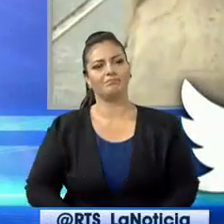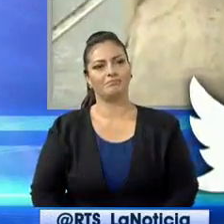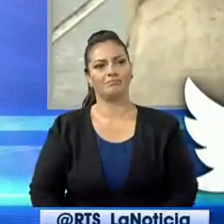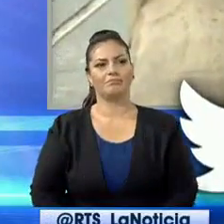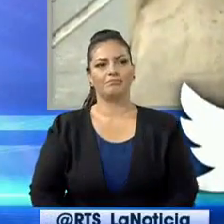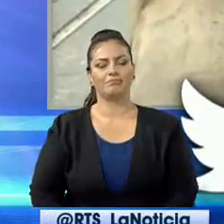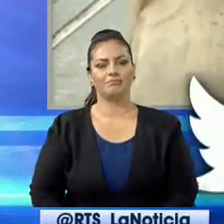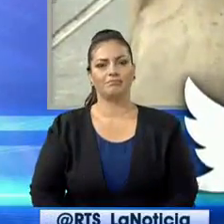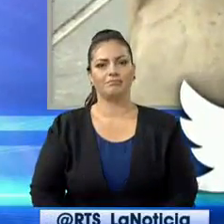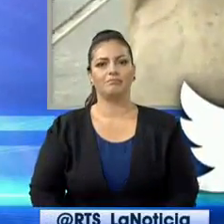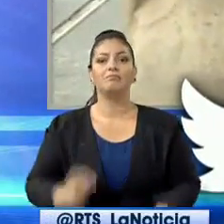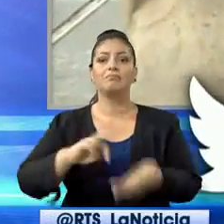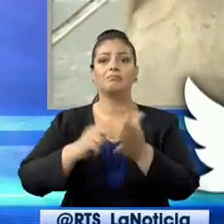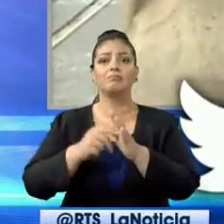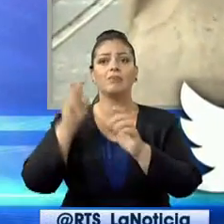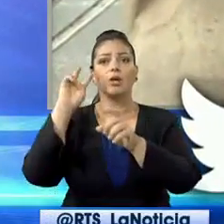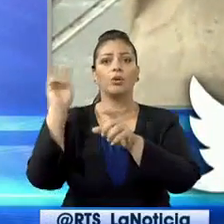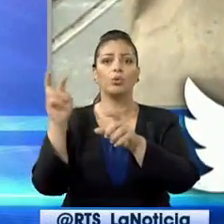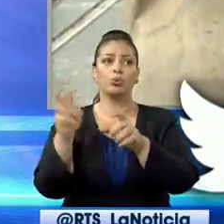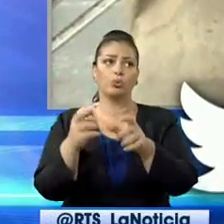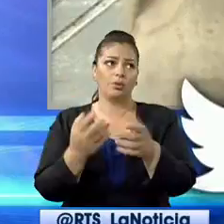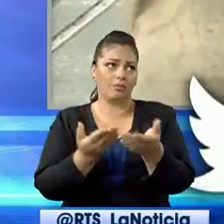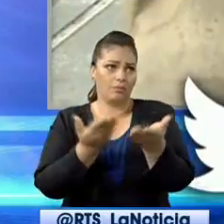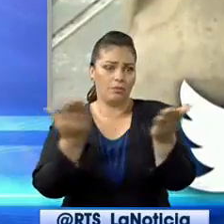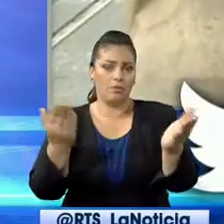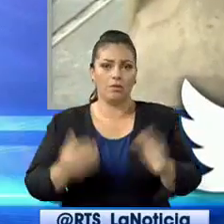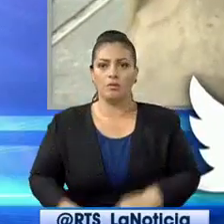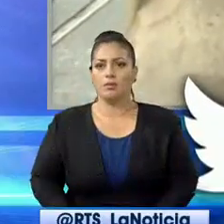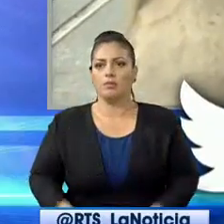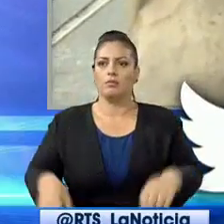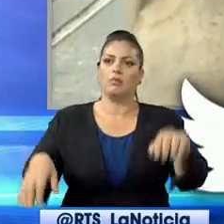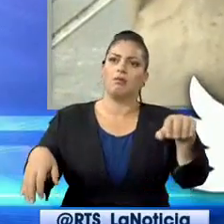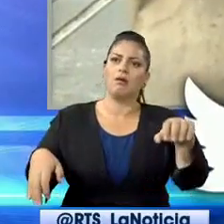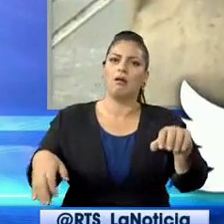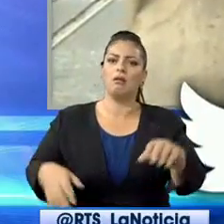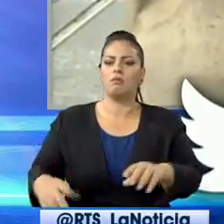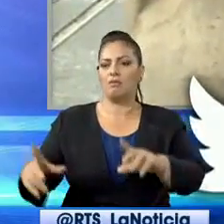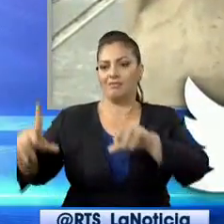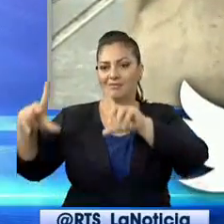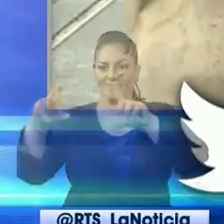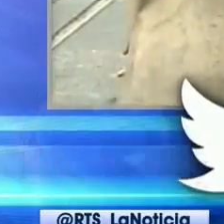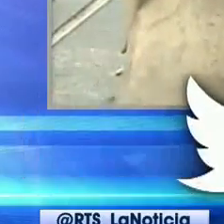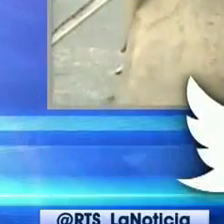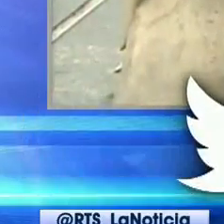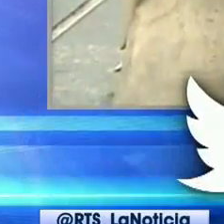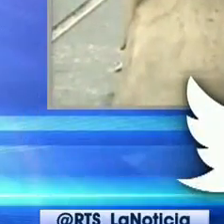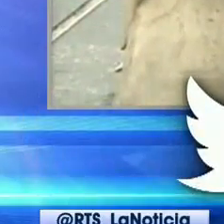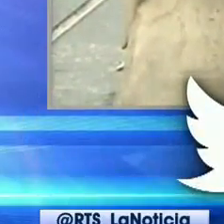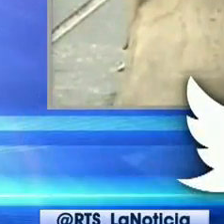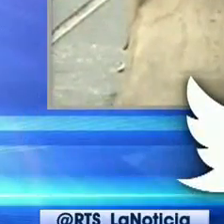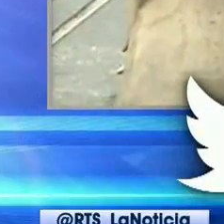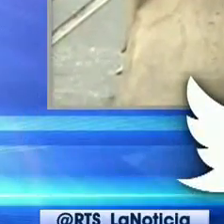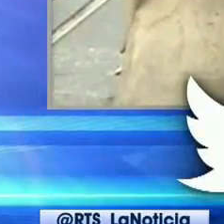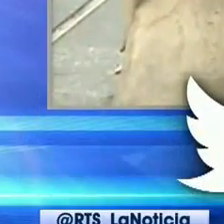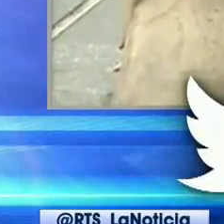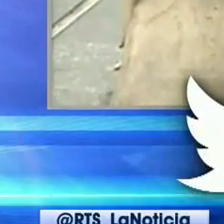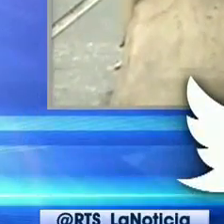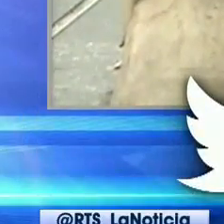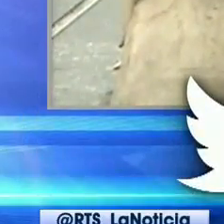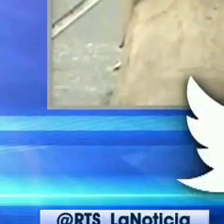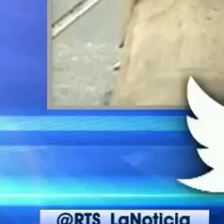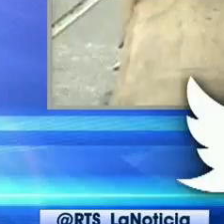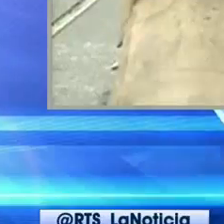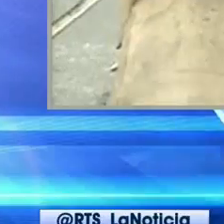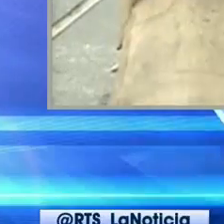de hacer turismo en la ciudad, ¿verdad? Es una forma de hacer turismo. Y muy divertida y muy sana. Enrique, muchas gracias por la información